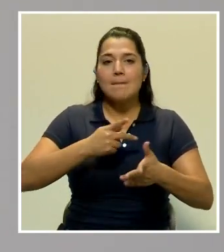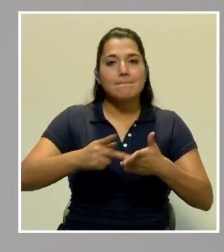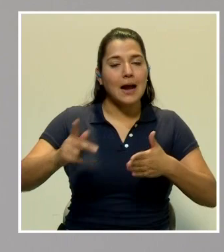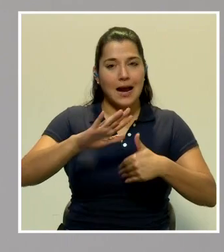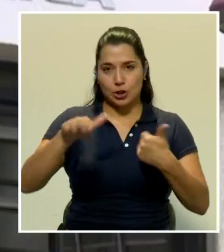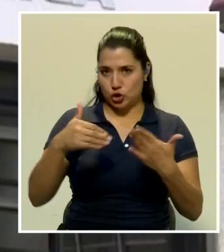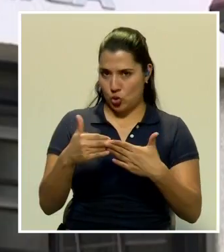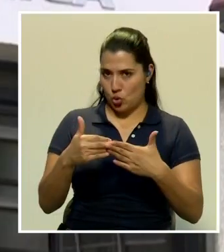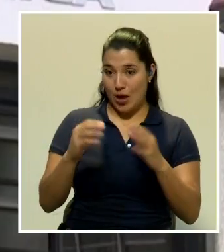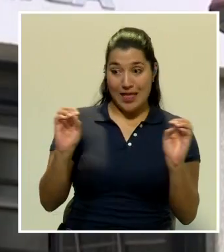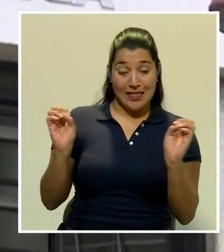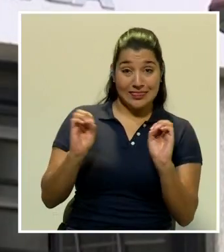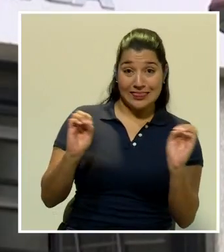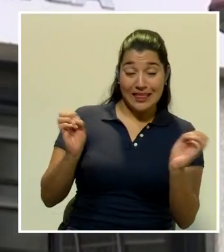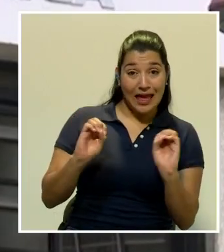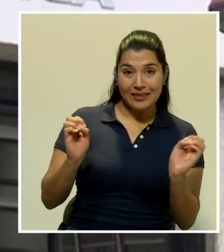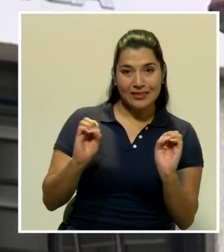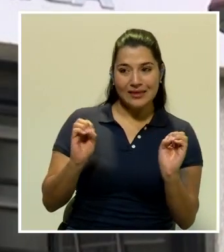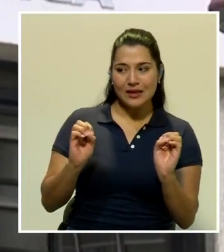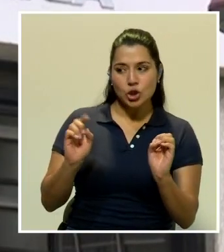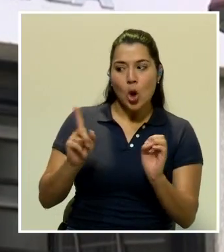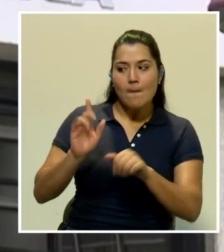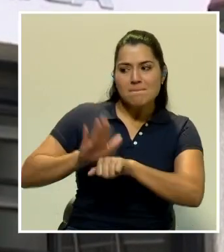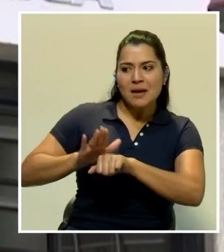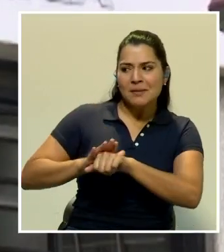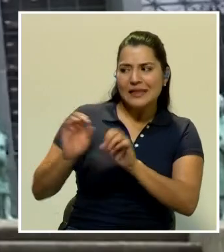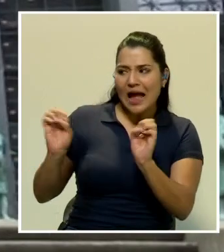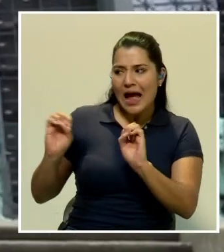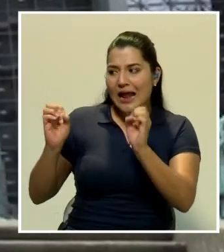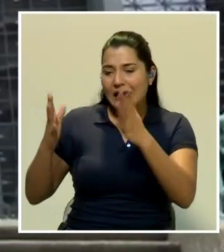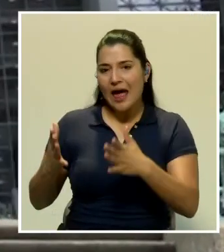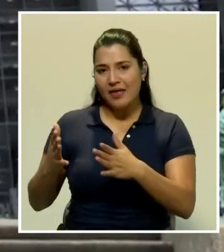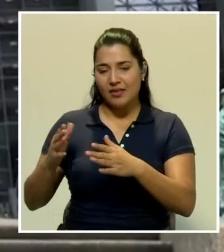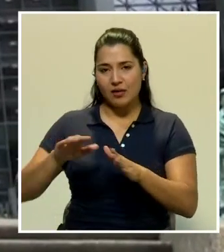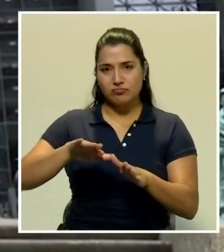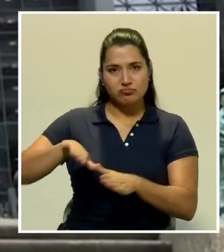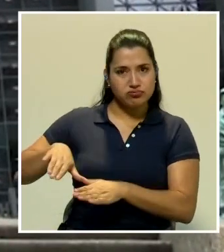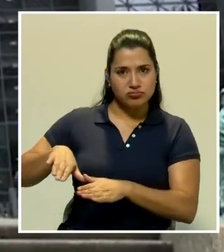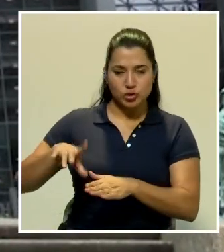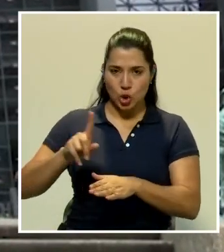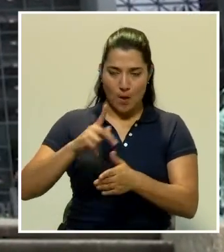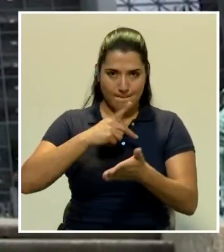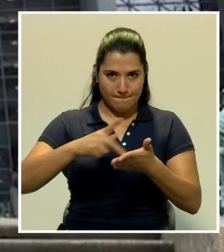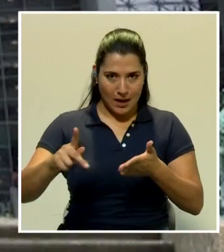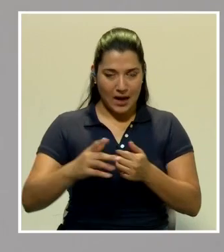aplique contraer el gasto y canalizar la inversión como debe estar